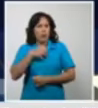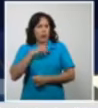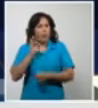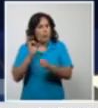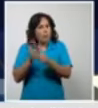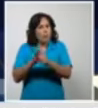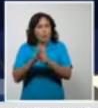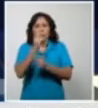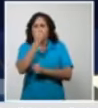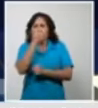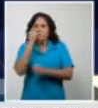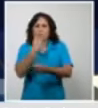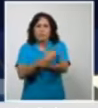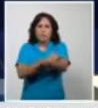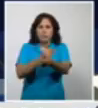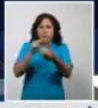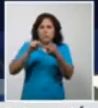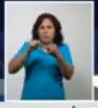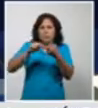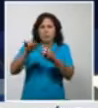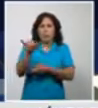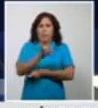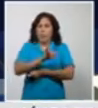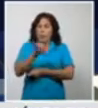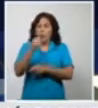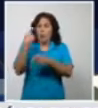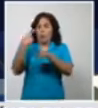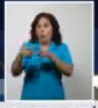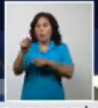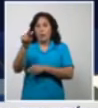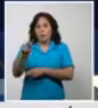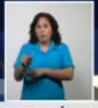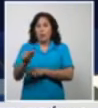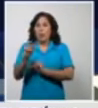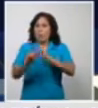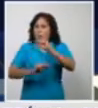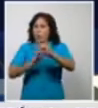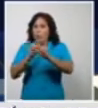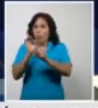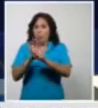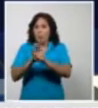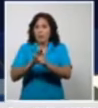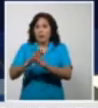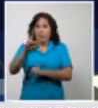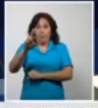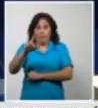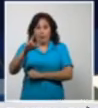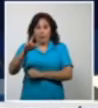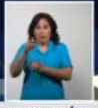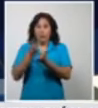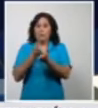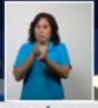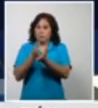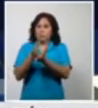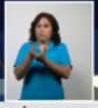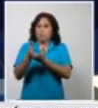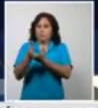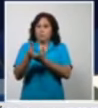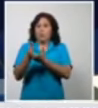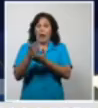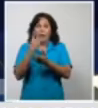muestras y otras se van a comenzar a partir del martes en una